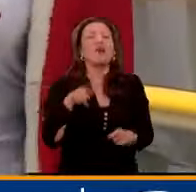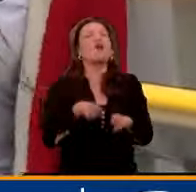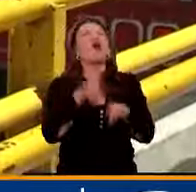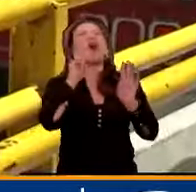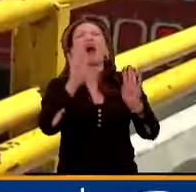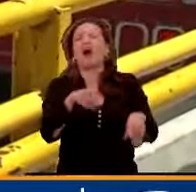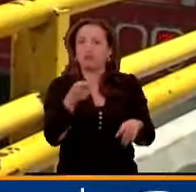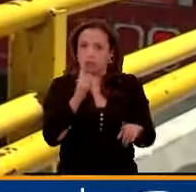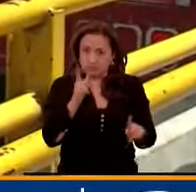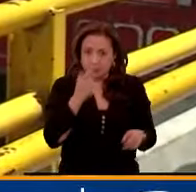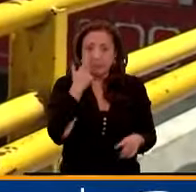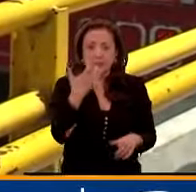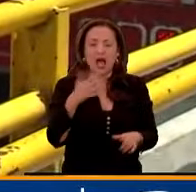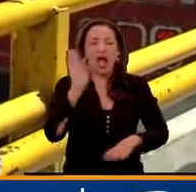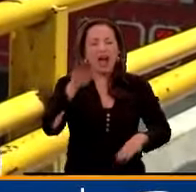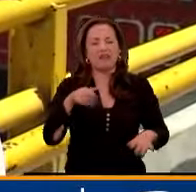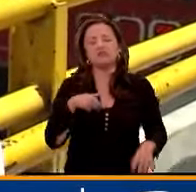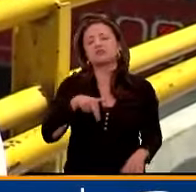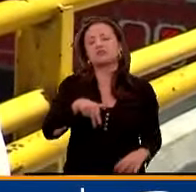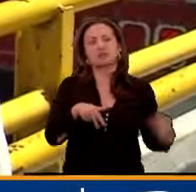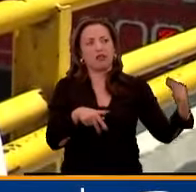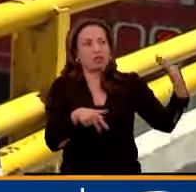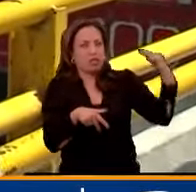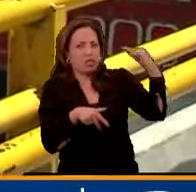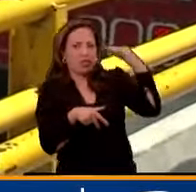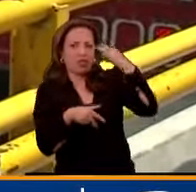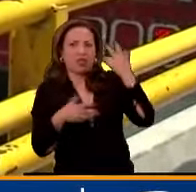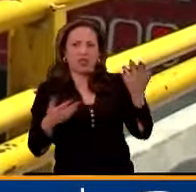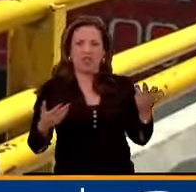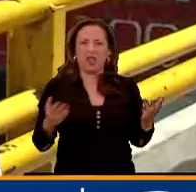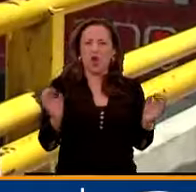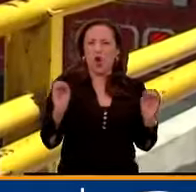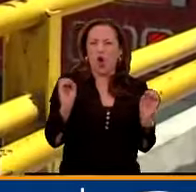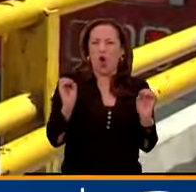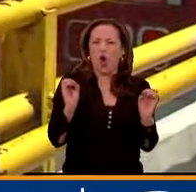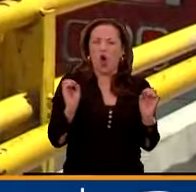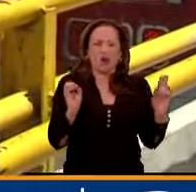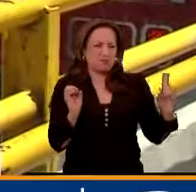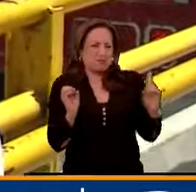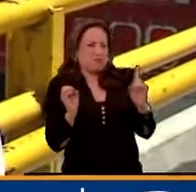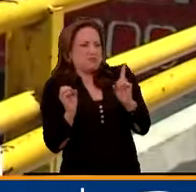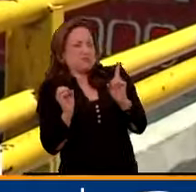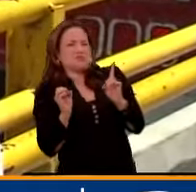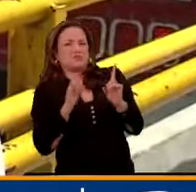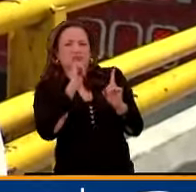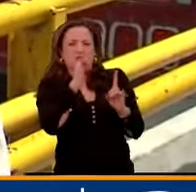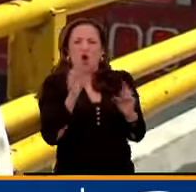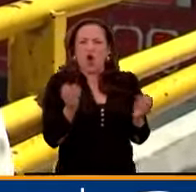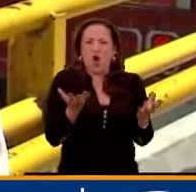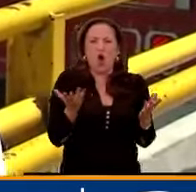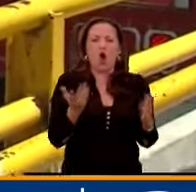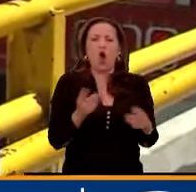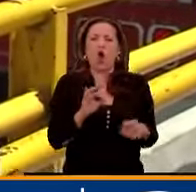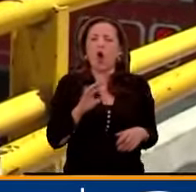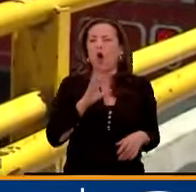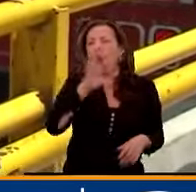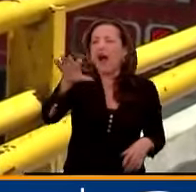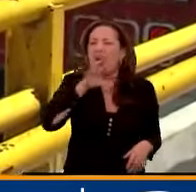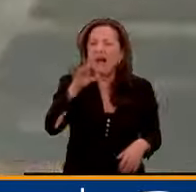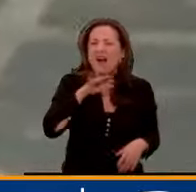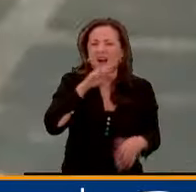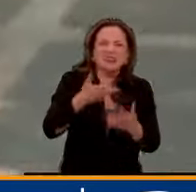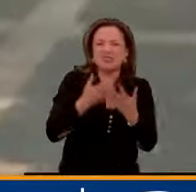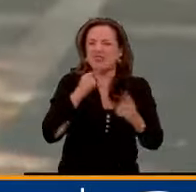veces lo miran, se quedan mirándolo uno fijamente así, o se acercan demasiado o algo así, o te gritan piropos en la calle, así de la